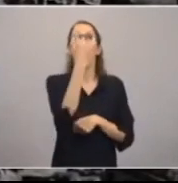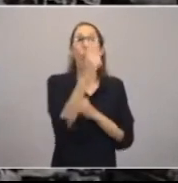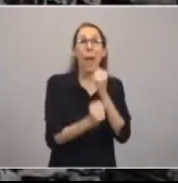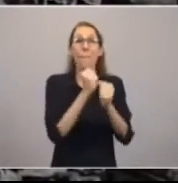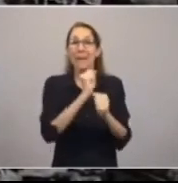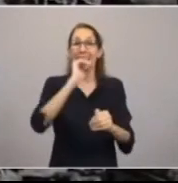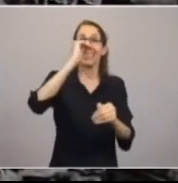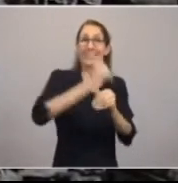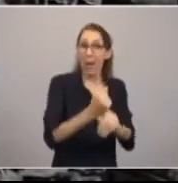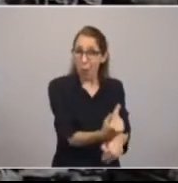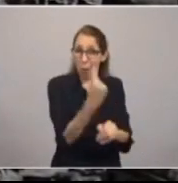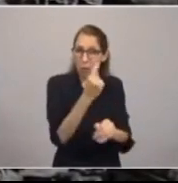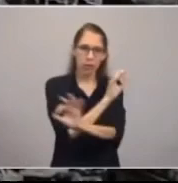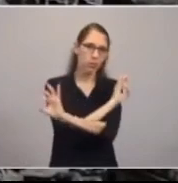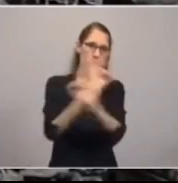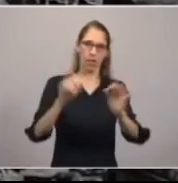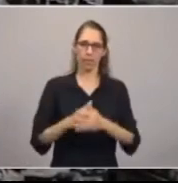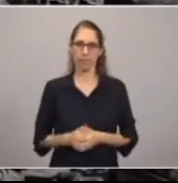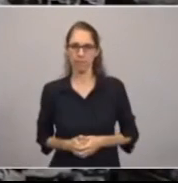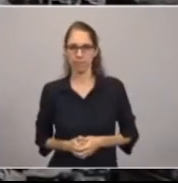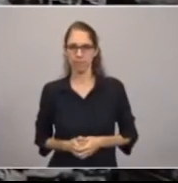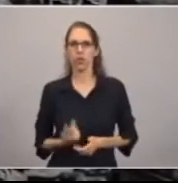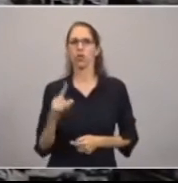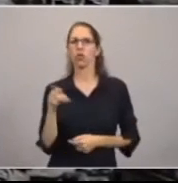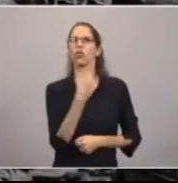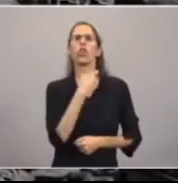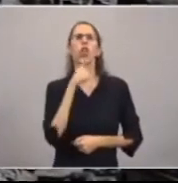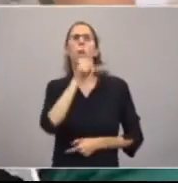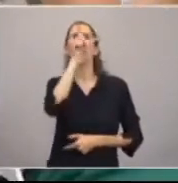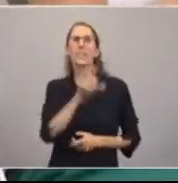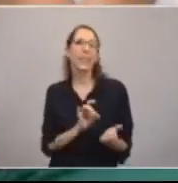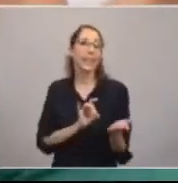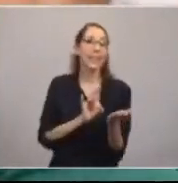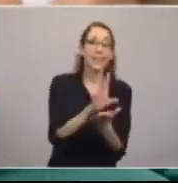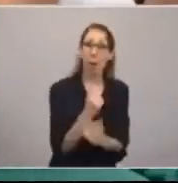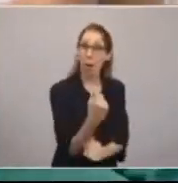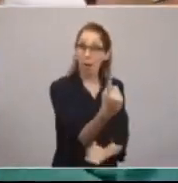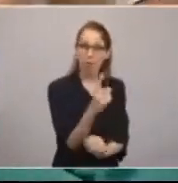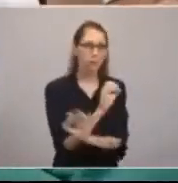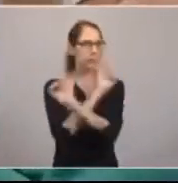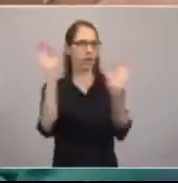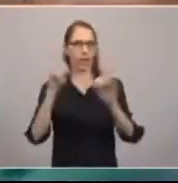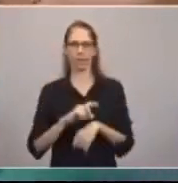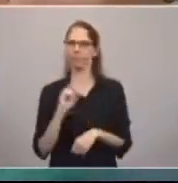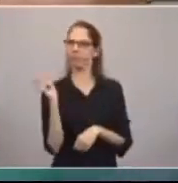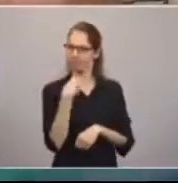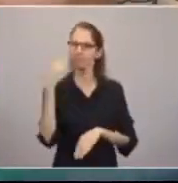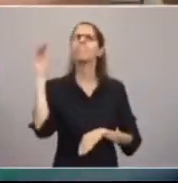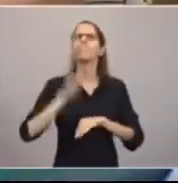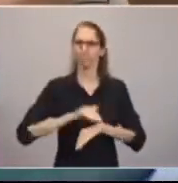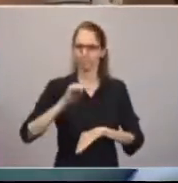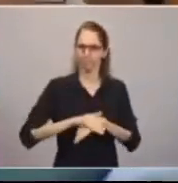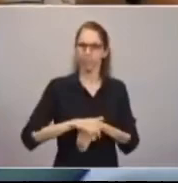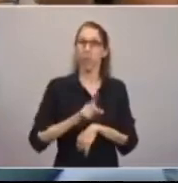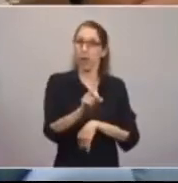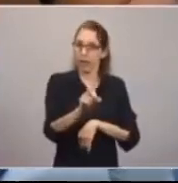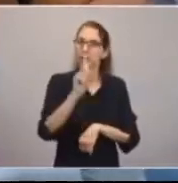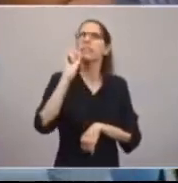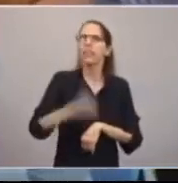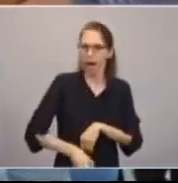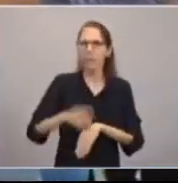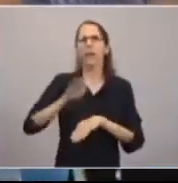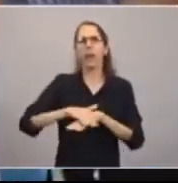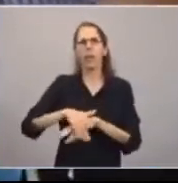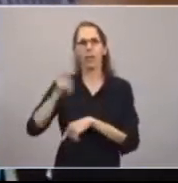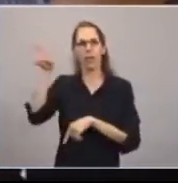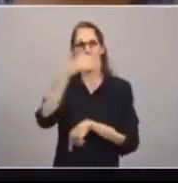una sola empresa en la Provincia de Buenos Aires, no queremos que se pierda un solo puesto de trabajo. Es nuestra responsabilidad, pero también es